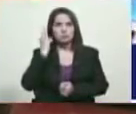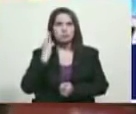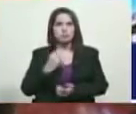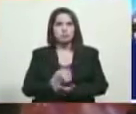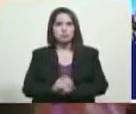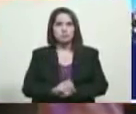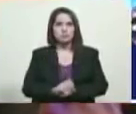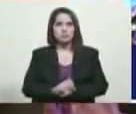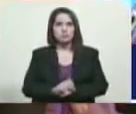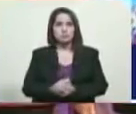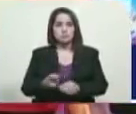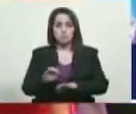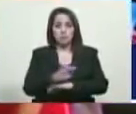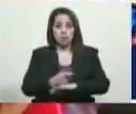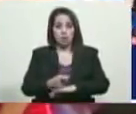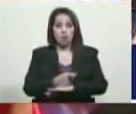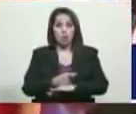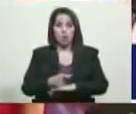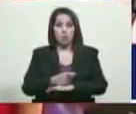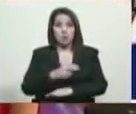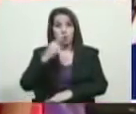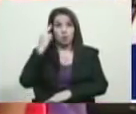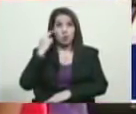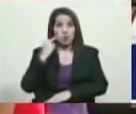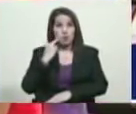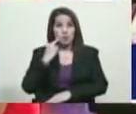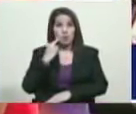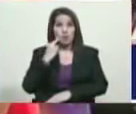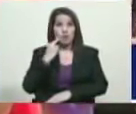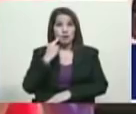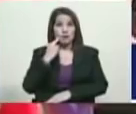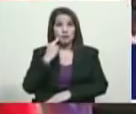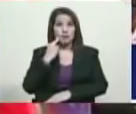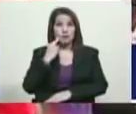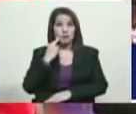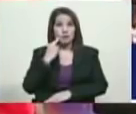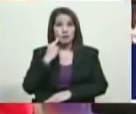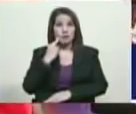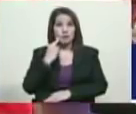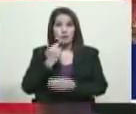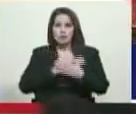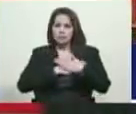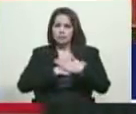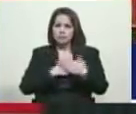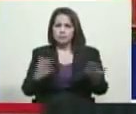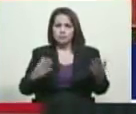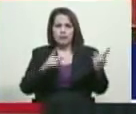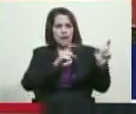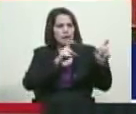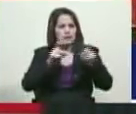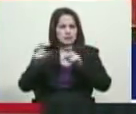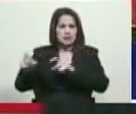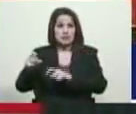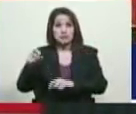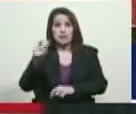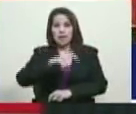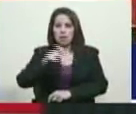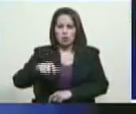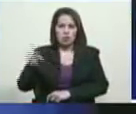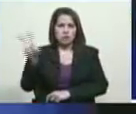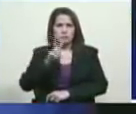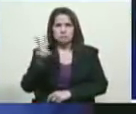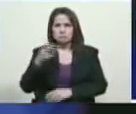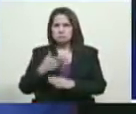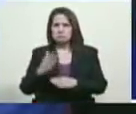El gobierno bolivariano, en su afán de contribuir con la formación de los venezolanos, no importa la edad que tengan